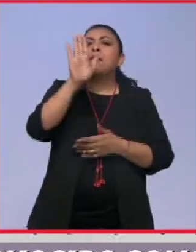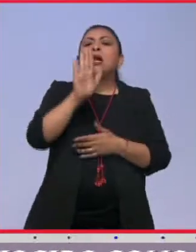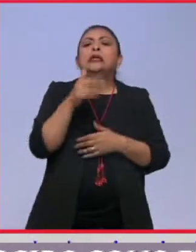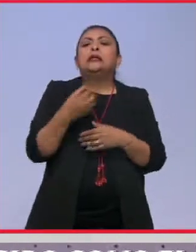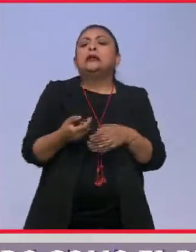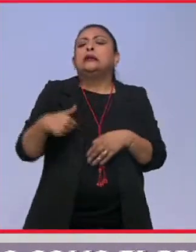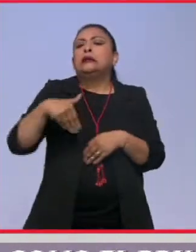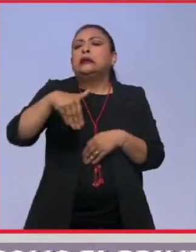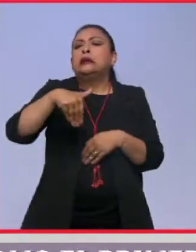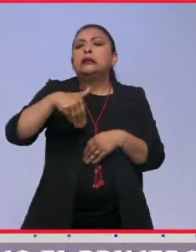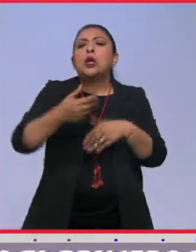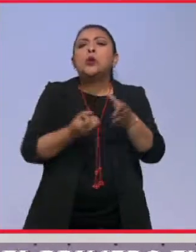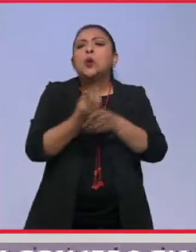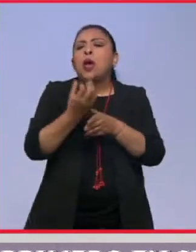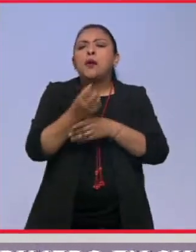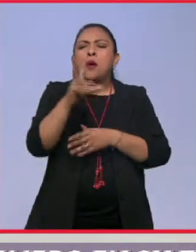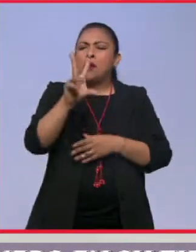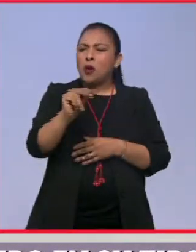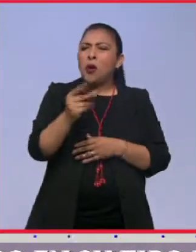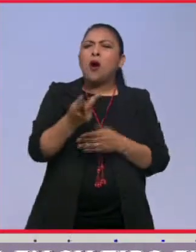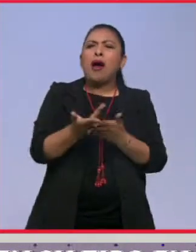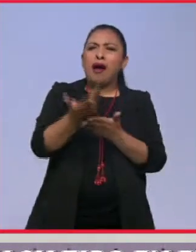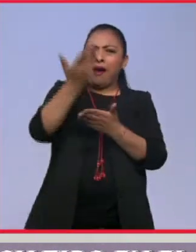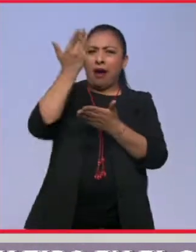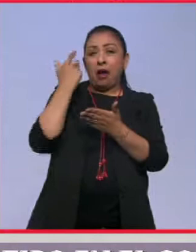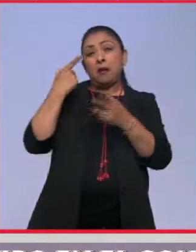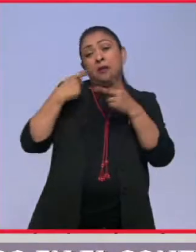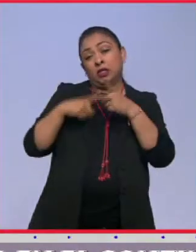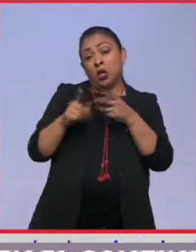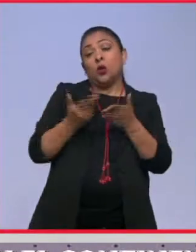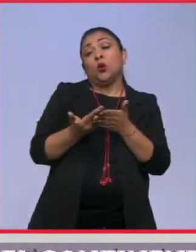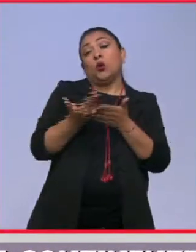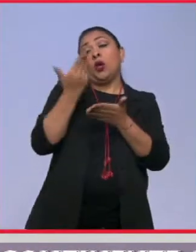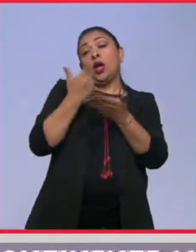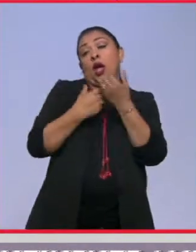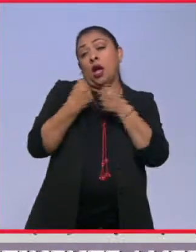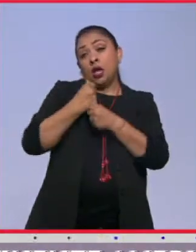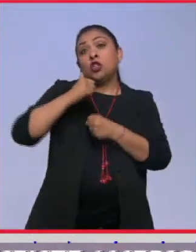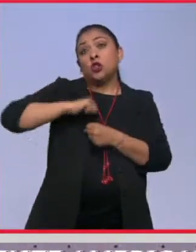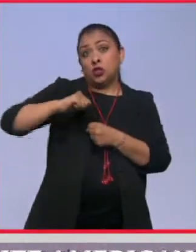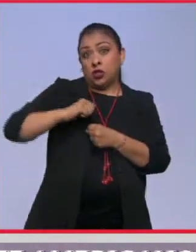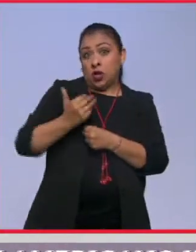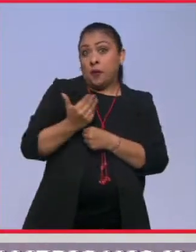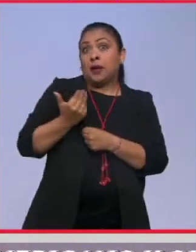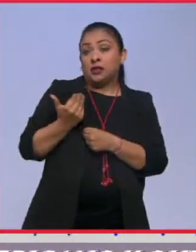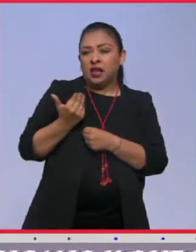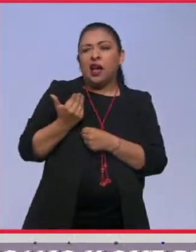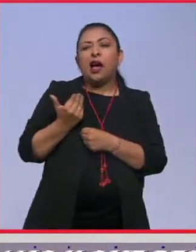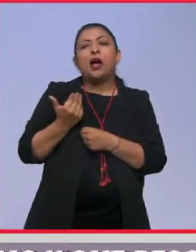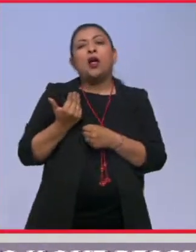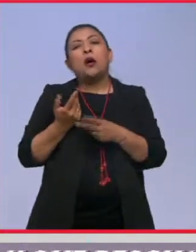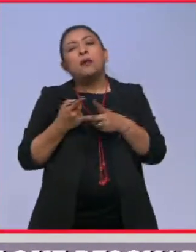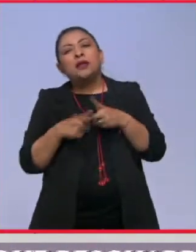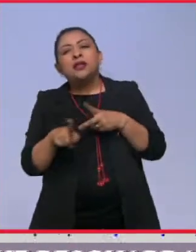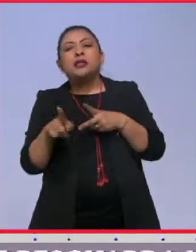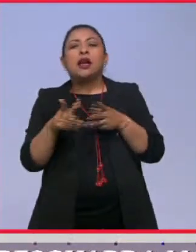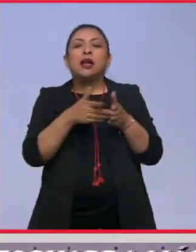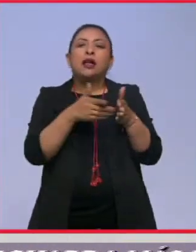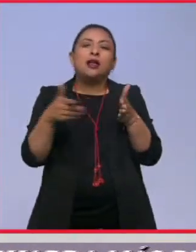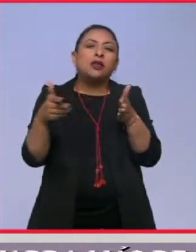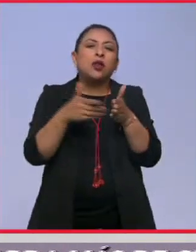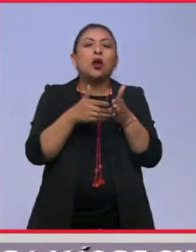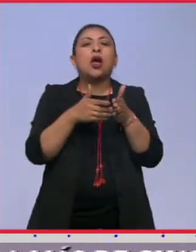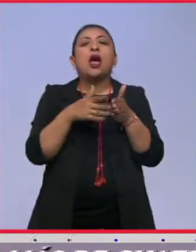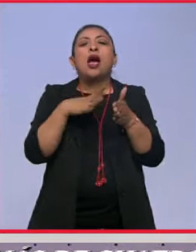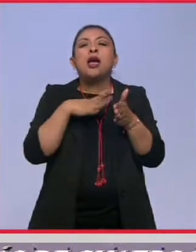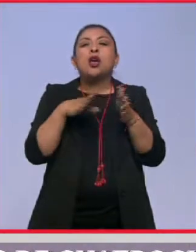reciente, pero no, bueno, estamos hablando de algo que surgió desde hace muchas décadas, el siglo pasado, quizá en las primeras décadas del siglo pasado